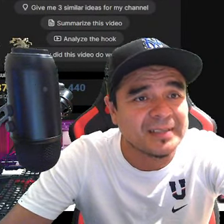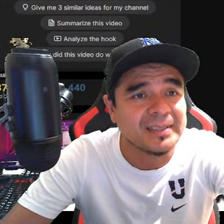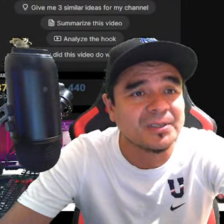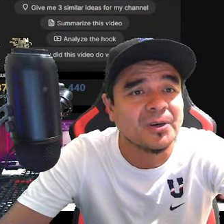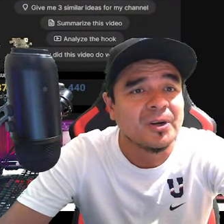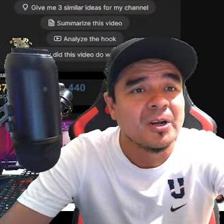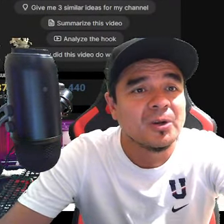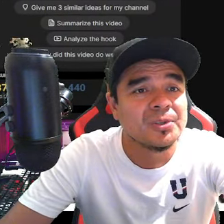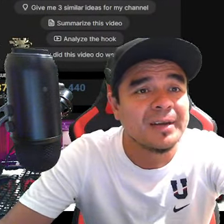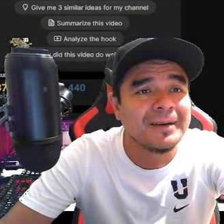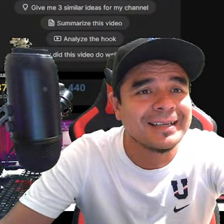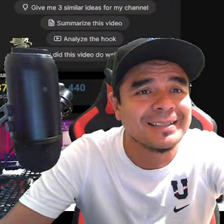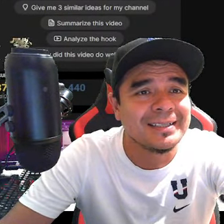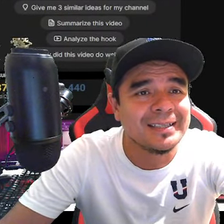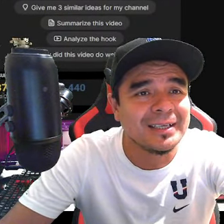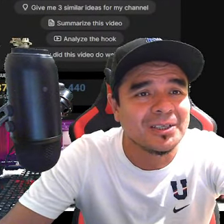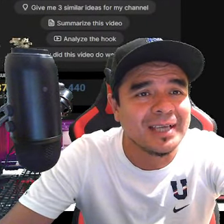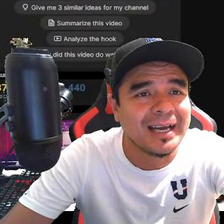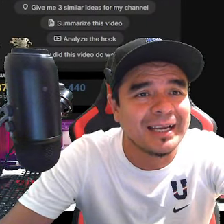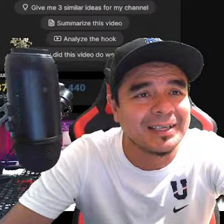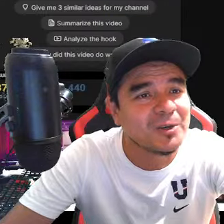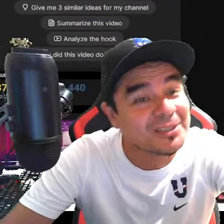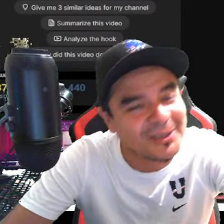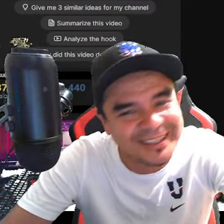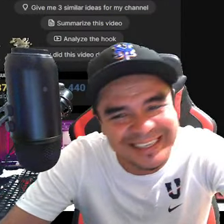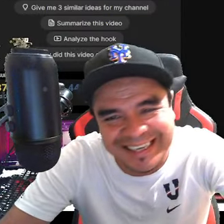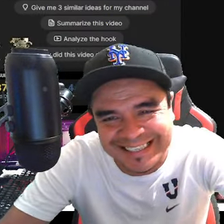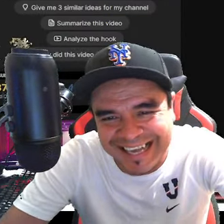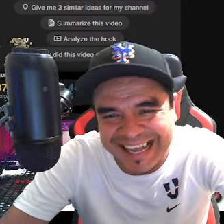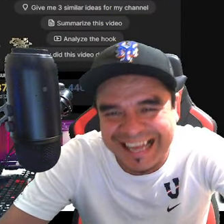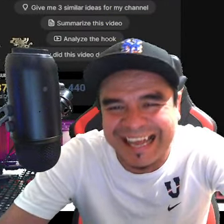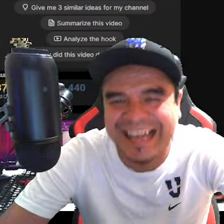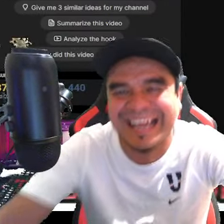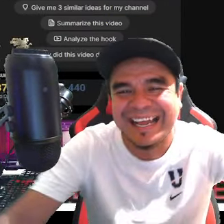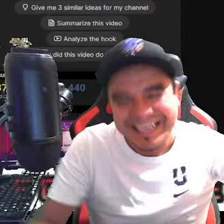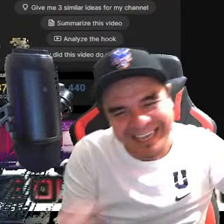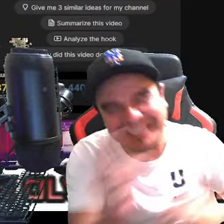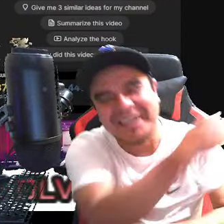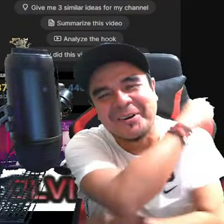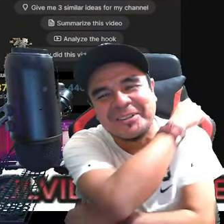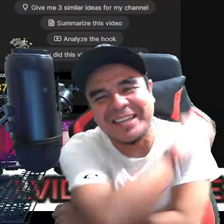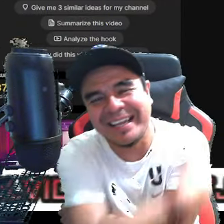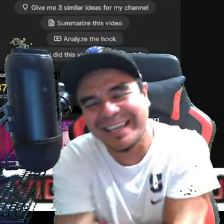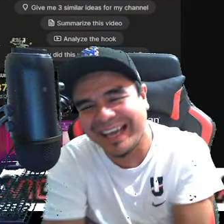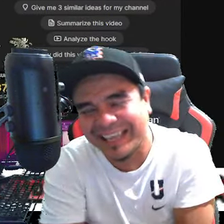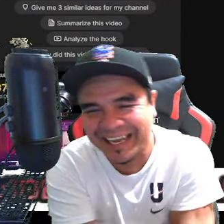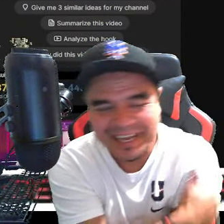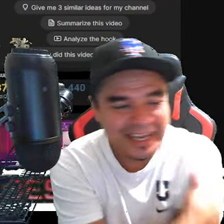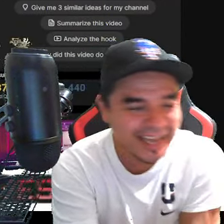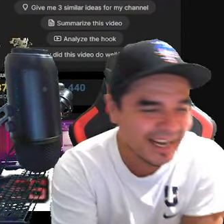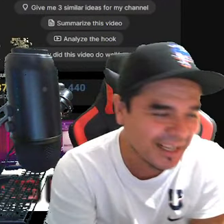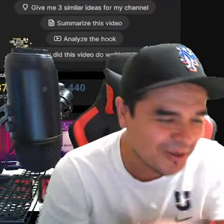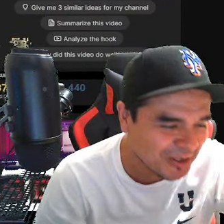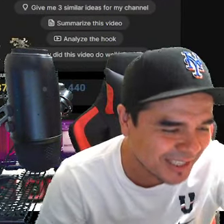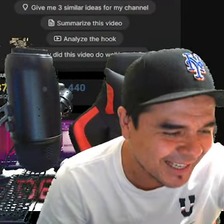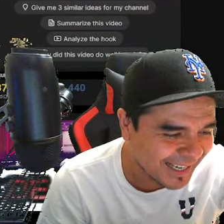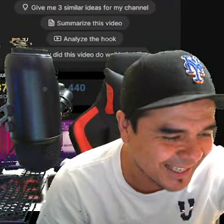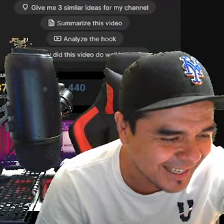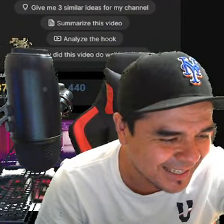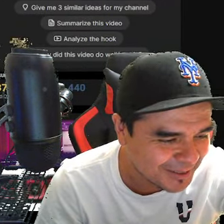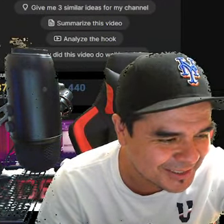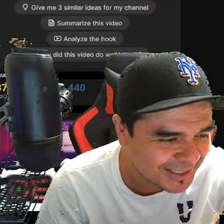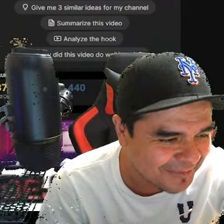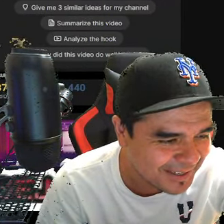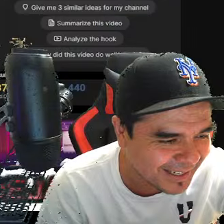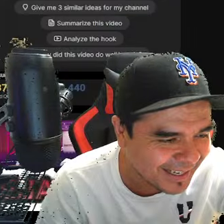San Francisco. Lucía Ibarra, sí, ya, yo escondidas. Ya te encontré, ya la encontré ahí